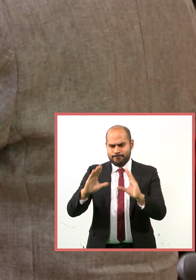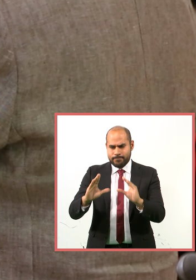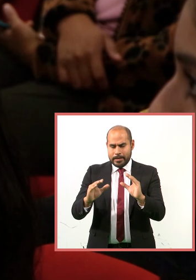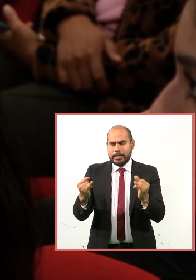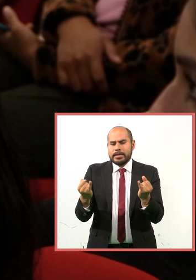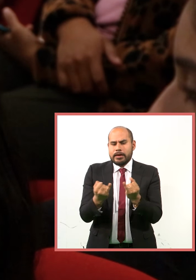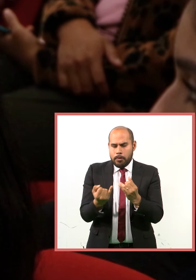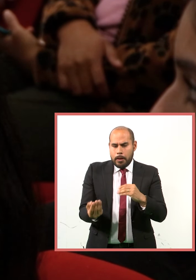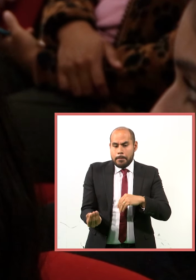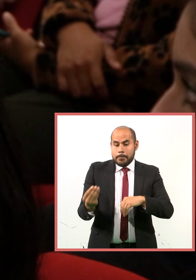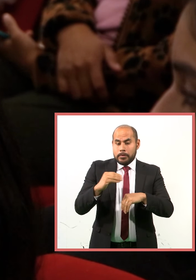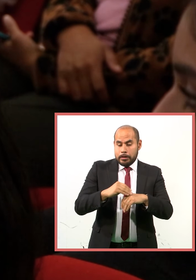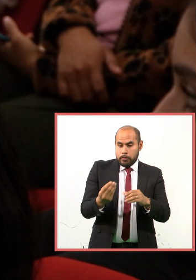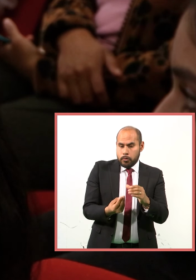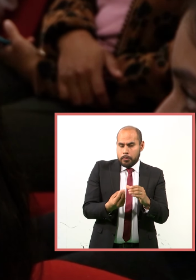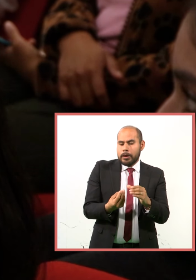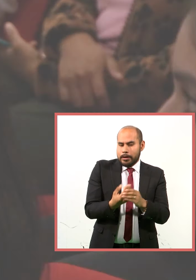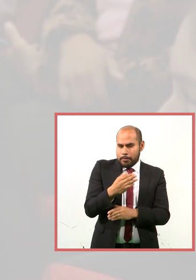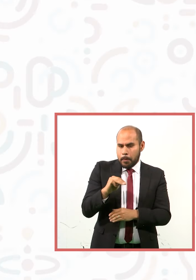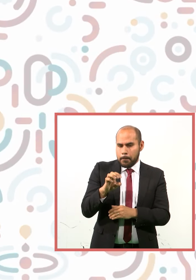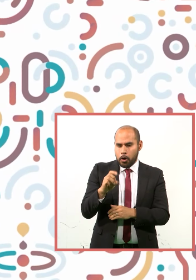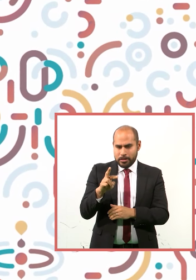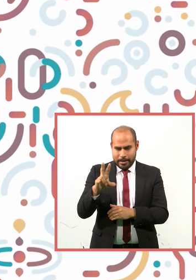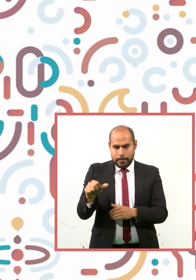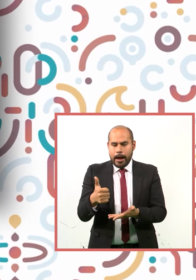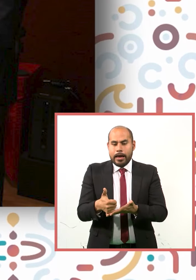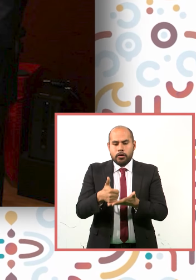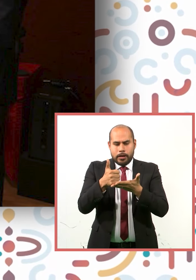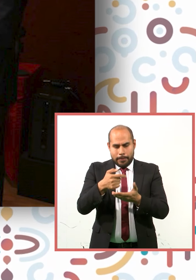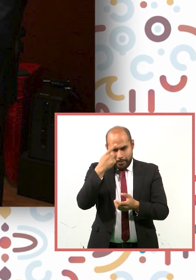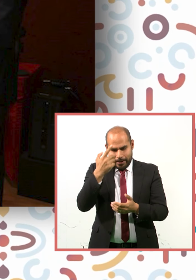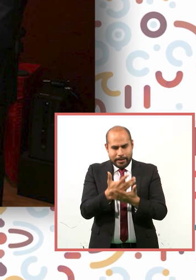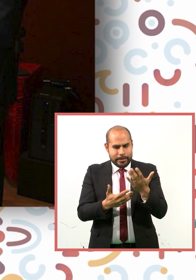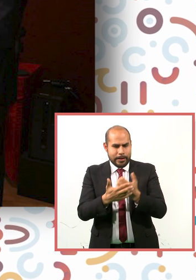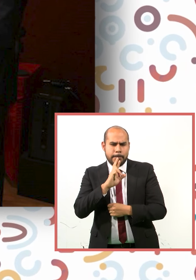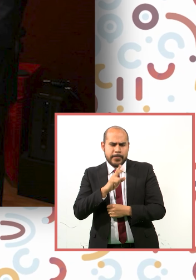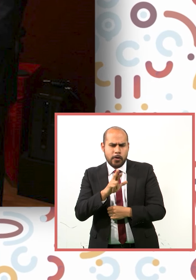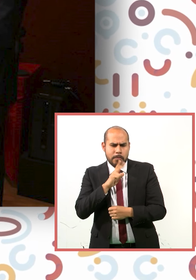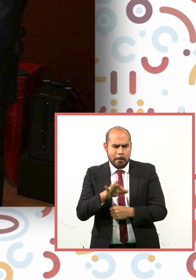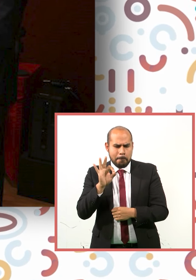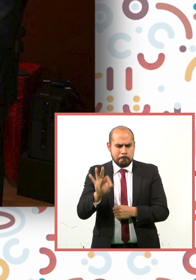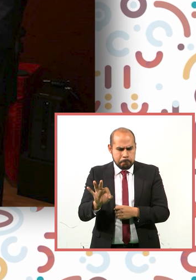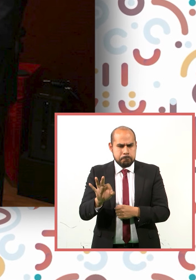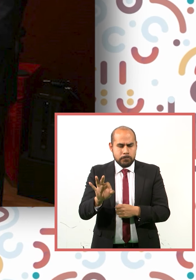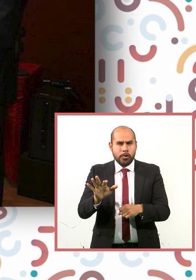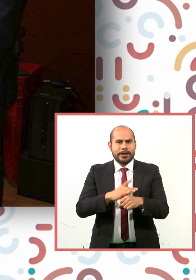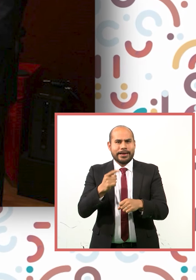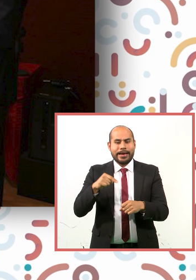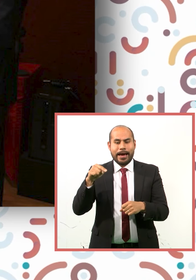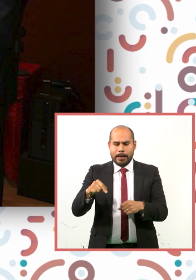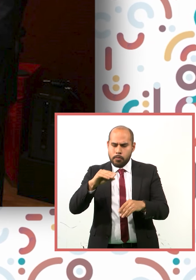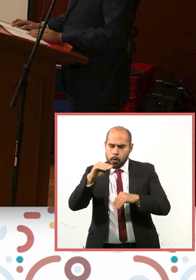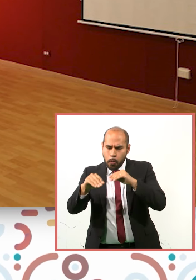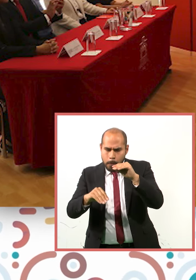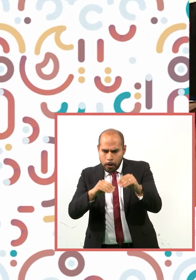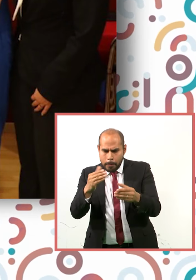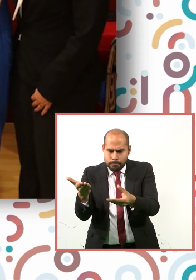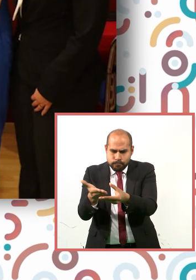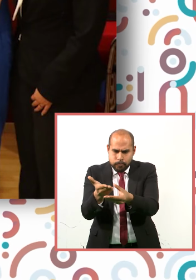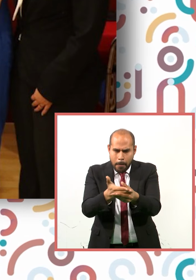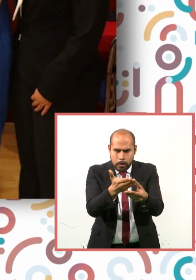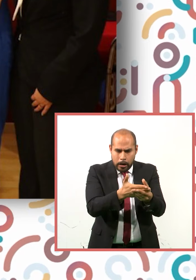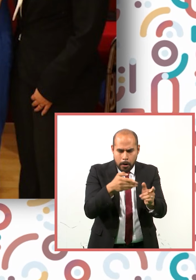personas humanas, ¿no? Y también es importante mencionar que Modeva ha sido una clave fundamental para que este se pueda hacer de la mejor manera, pues es importante